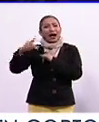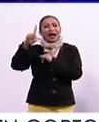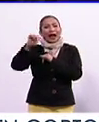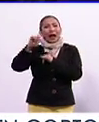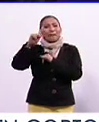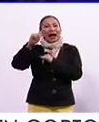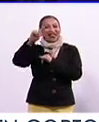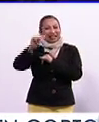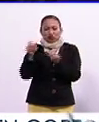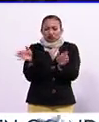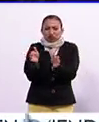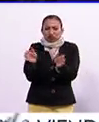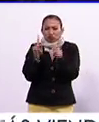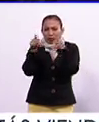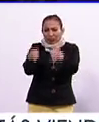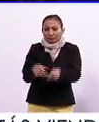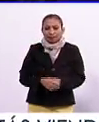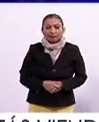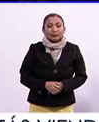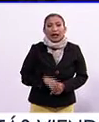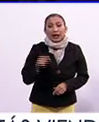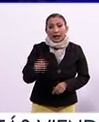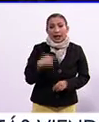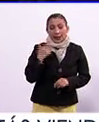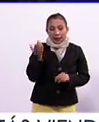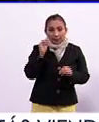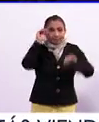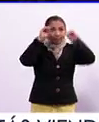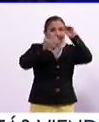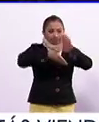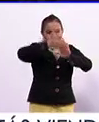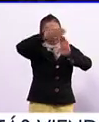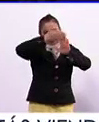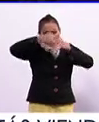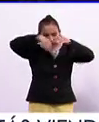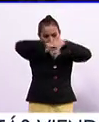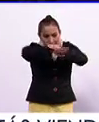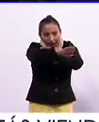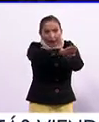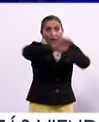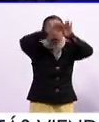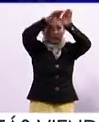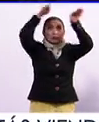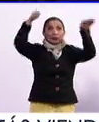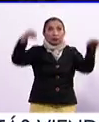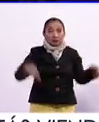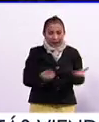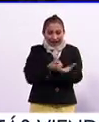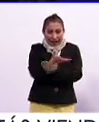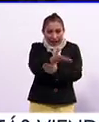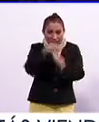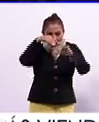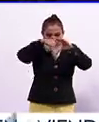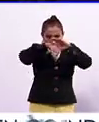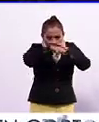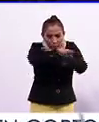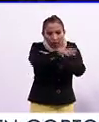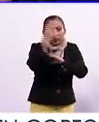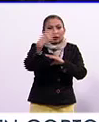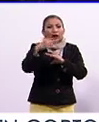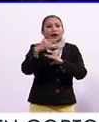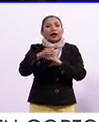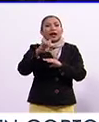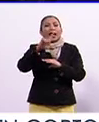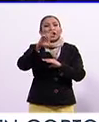La Papa, chiquito ahí, pero en fin. Y el revestimiento de la entrada y salida de los túneles en lo que se